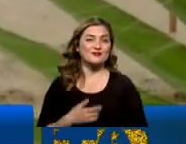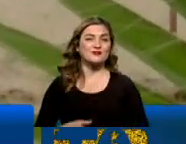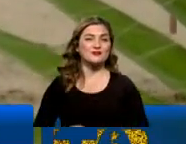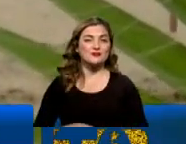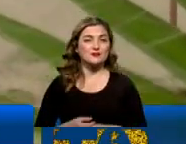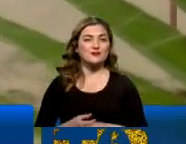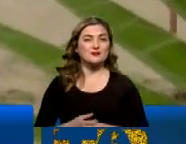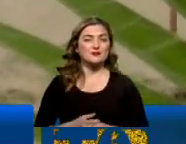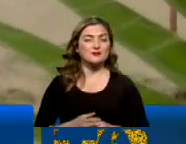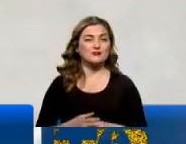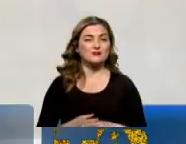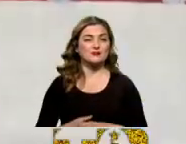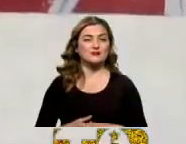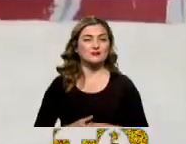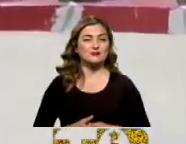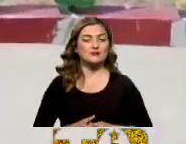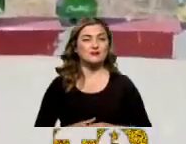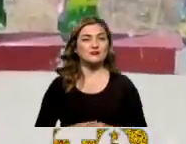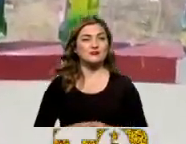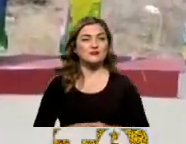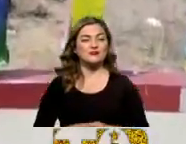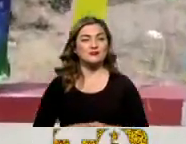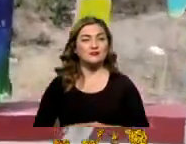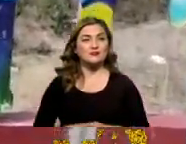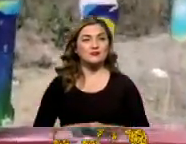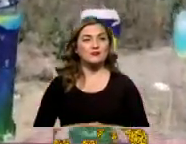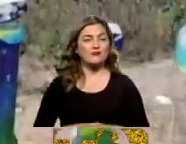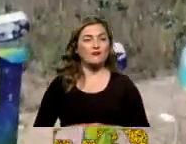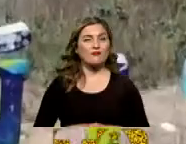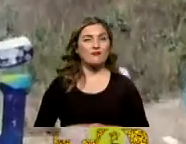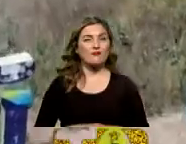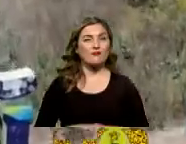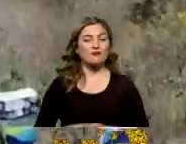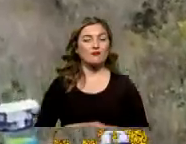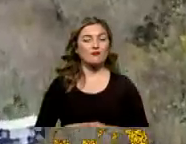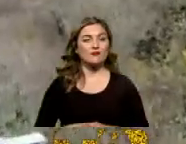Con imágenes de Edison Choco, desde Santa Elena, Joana Ramos, 24 horas.